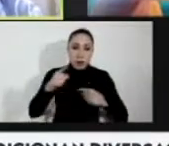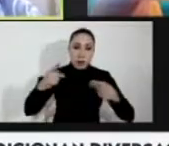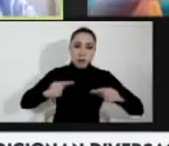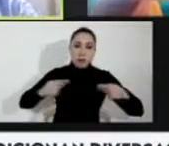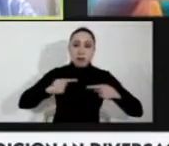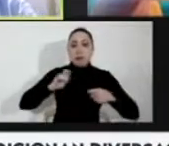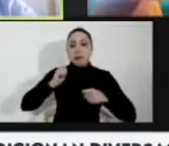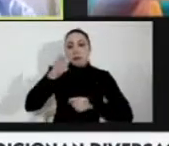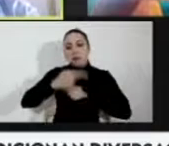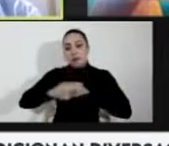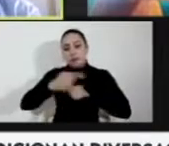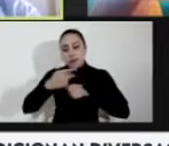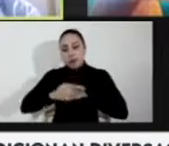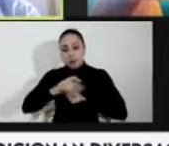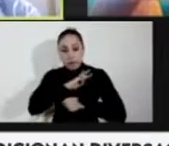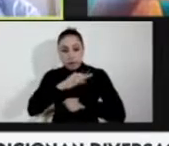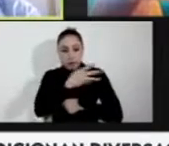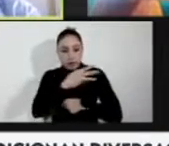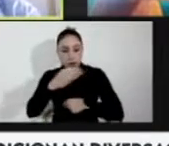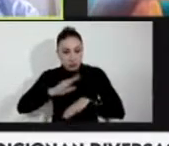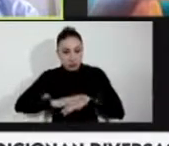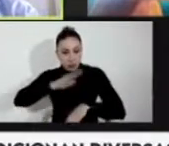En promedio, en México, los policías ganan